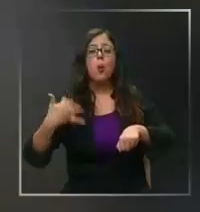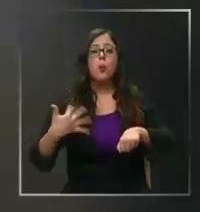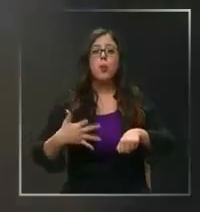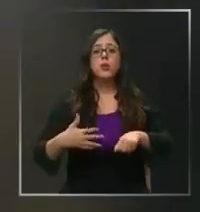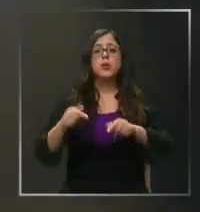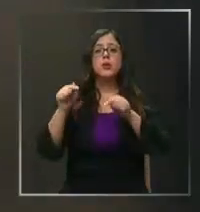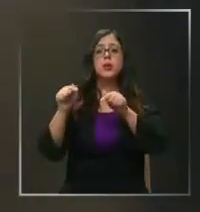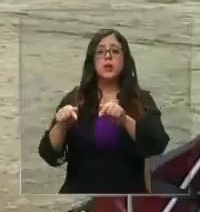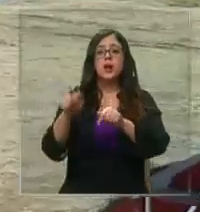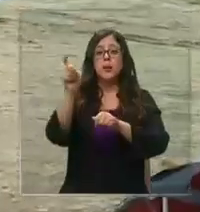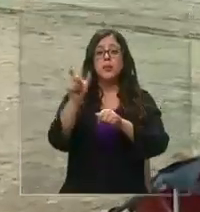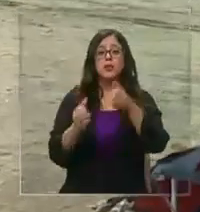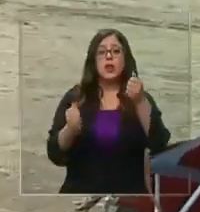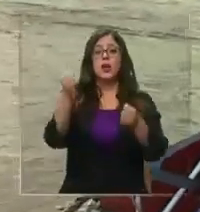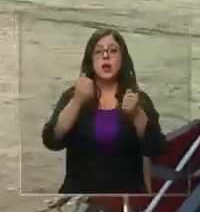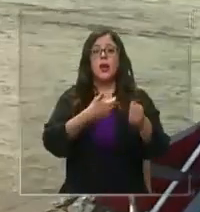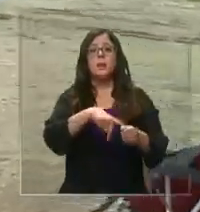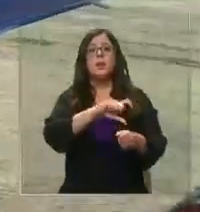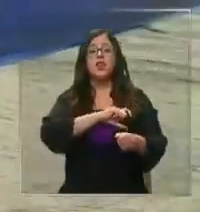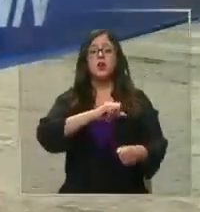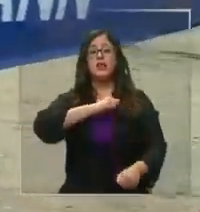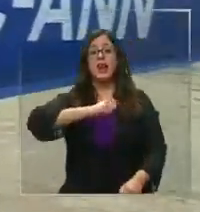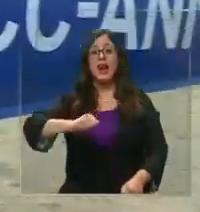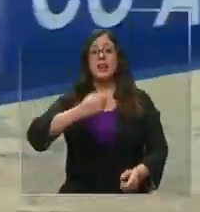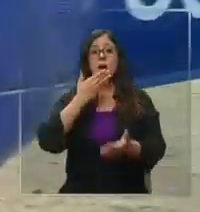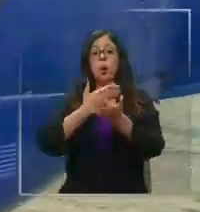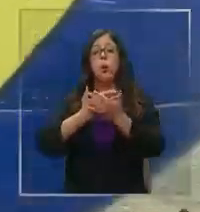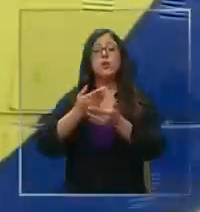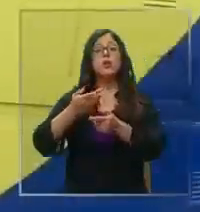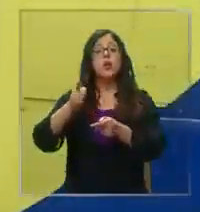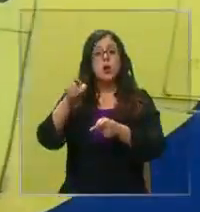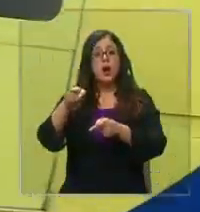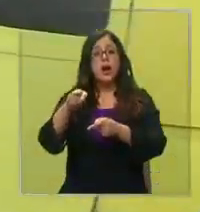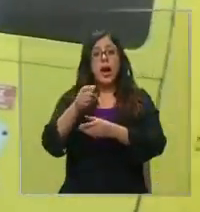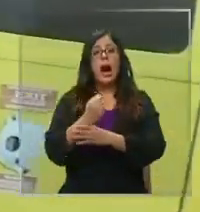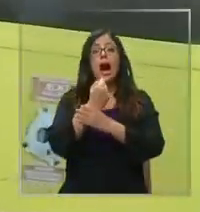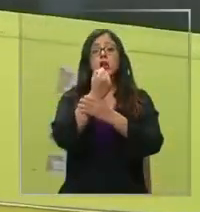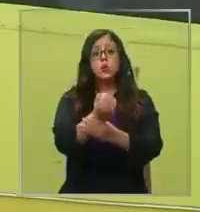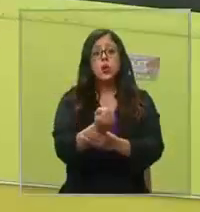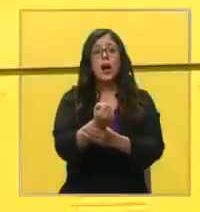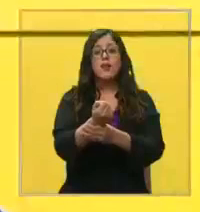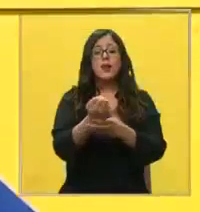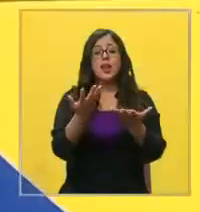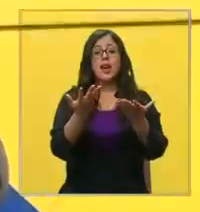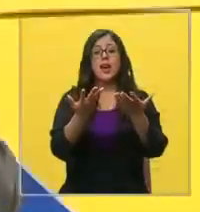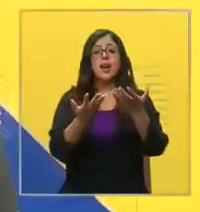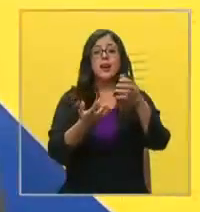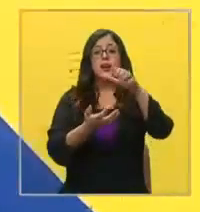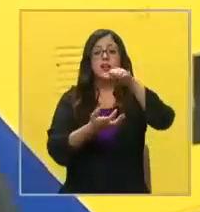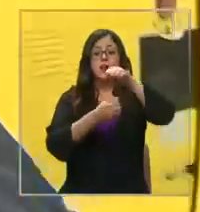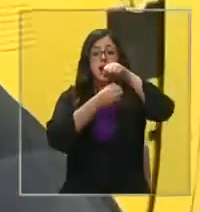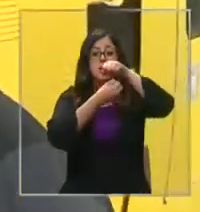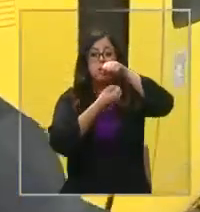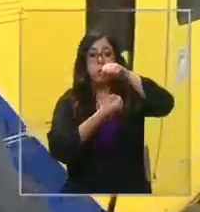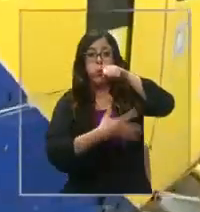que, dice este piloto español, les fue negado mientras ayudaba a frenar el avance del fuego.